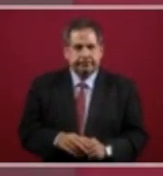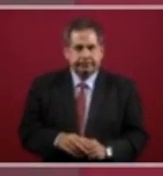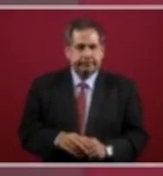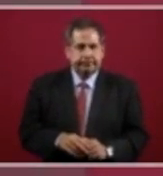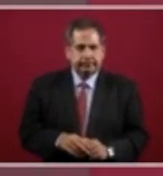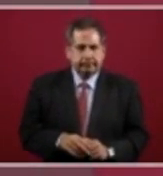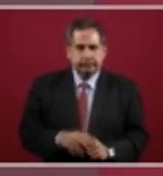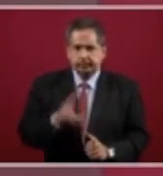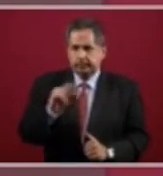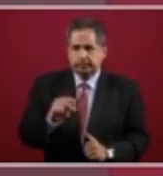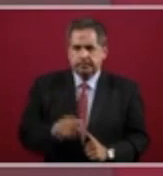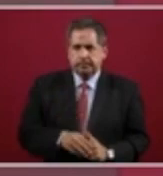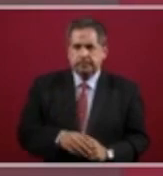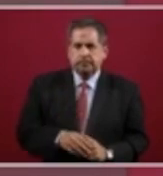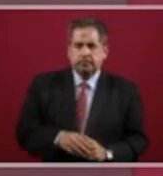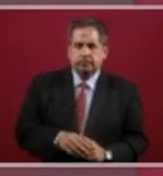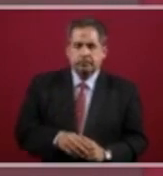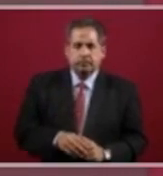no